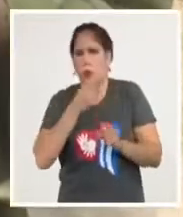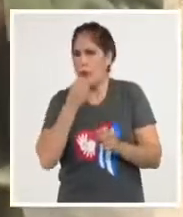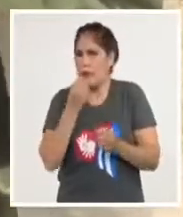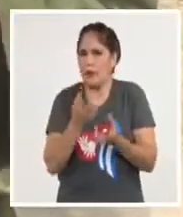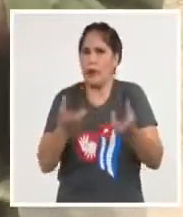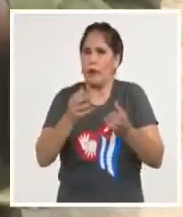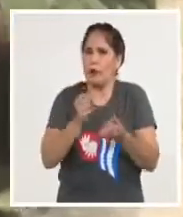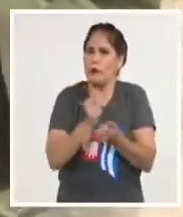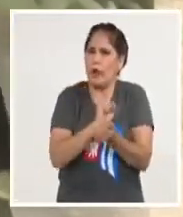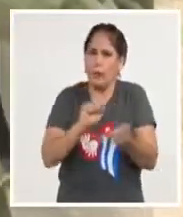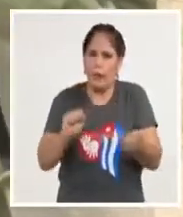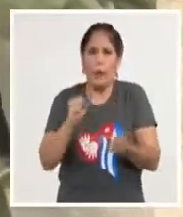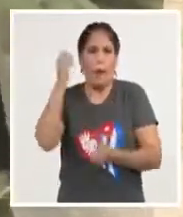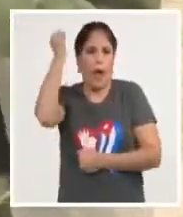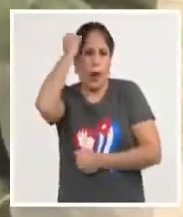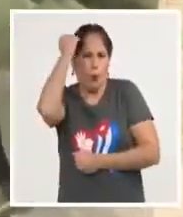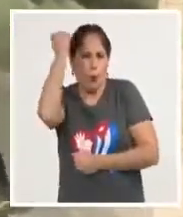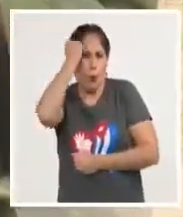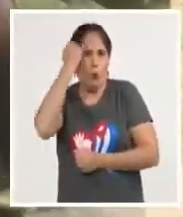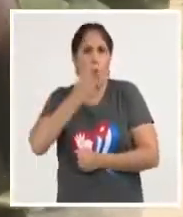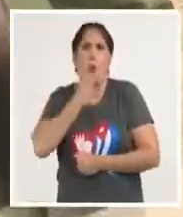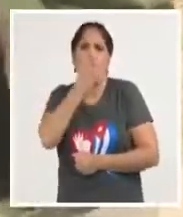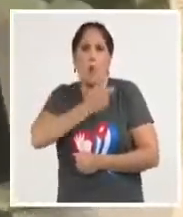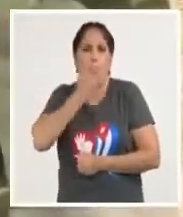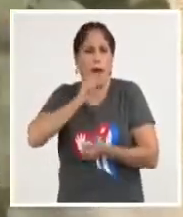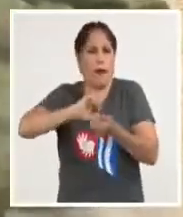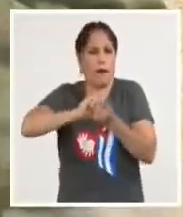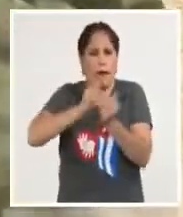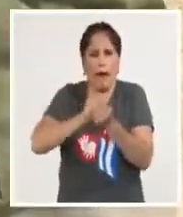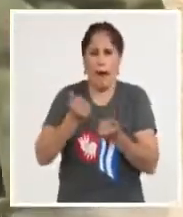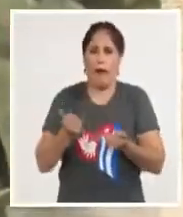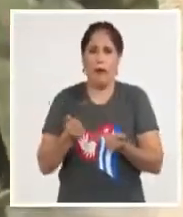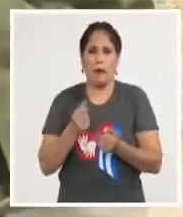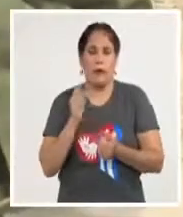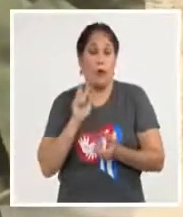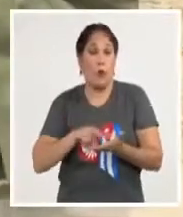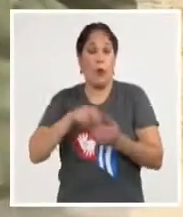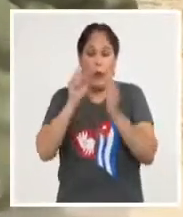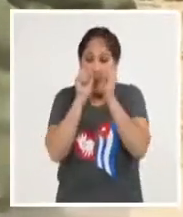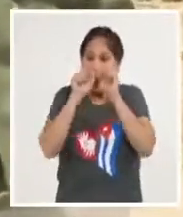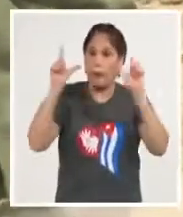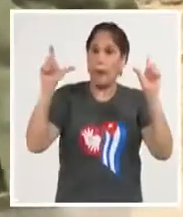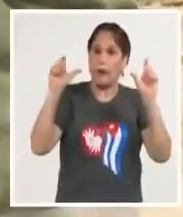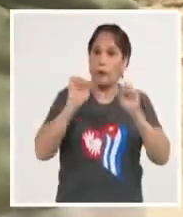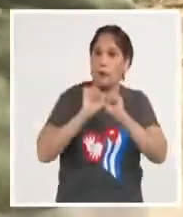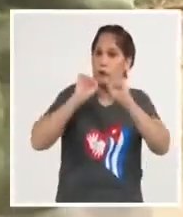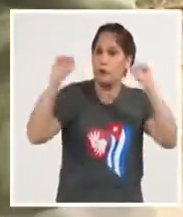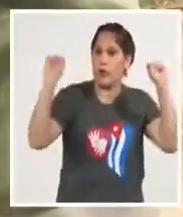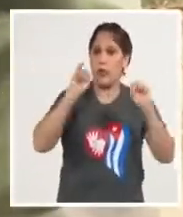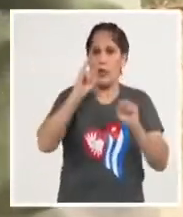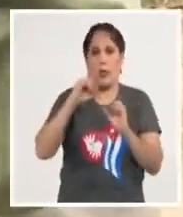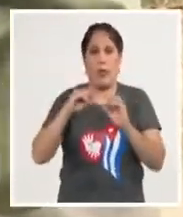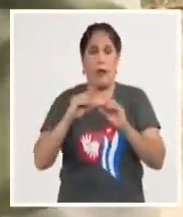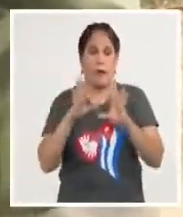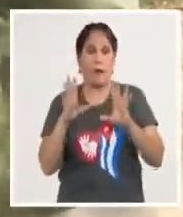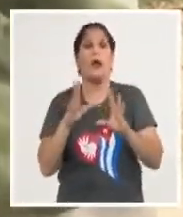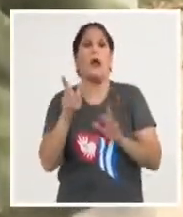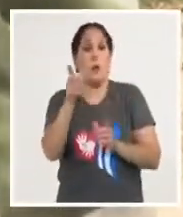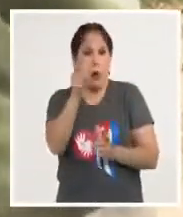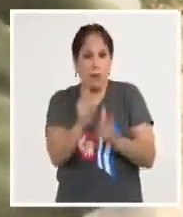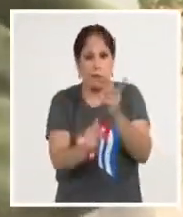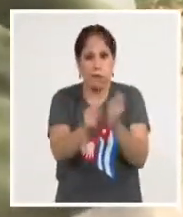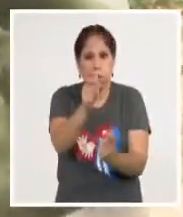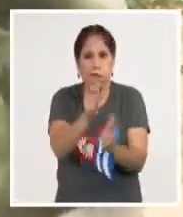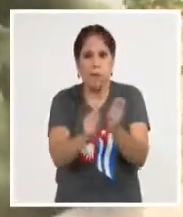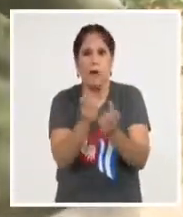bomba, tenemos el coco, tenemos la naranja. ¿A qué hora usted se levanta? A las 6 de la mañana venimos a deshijar